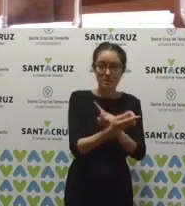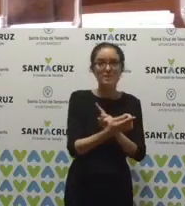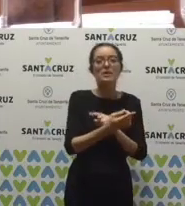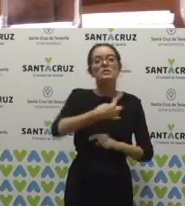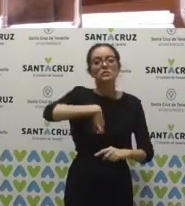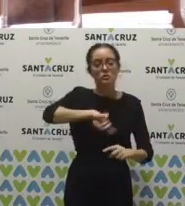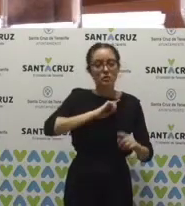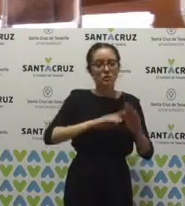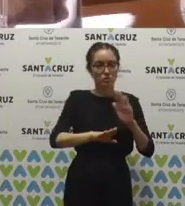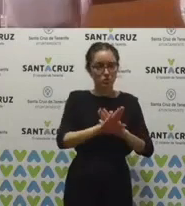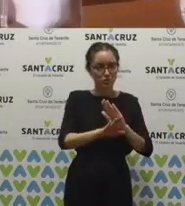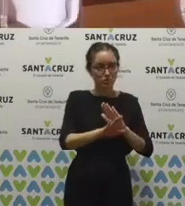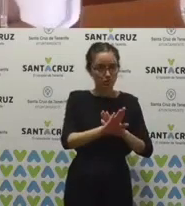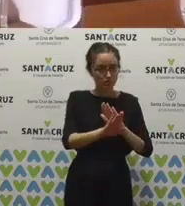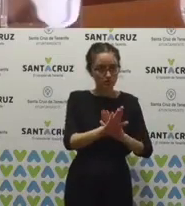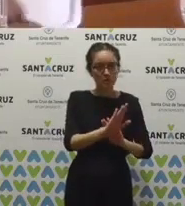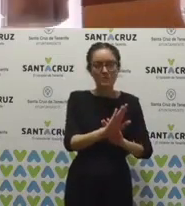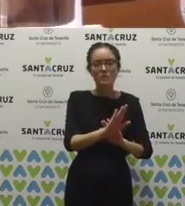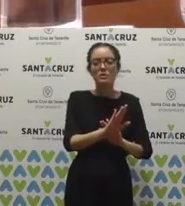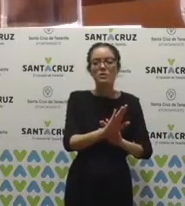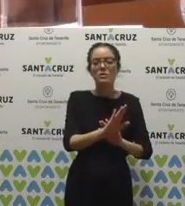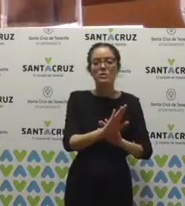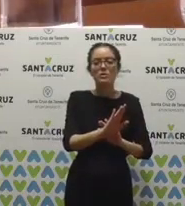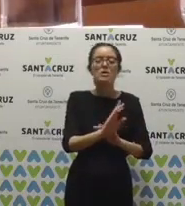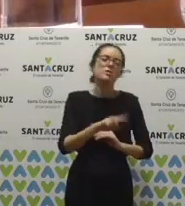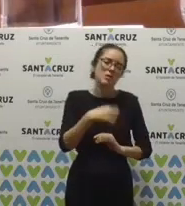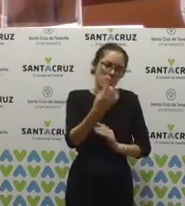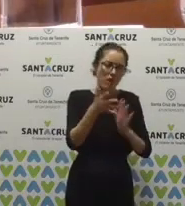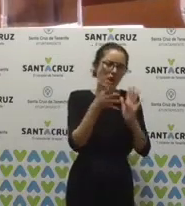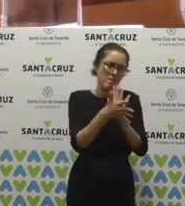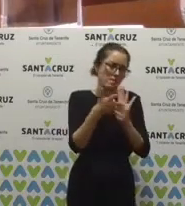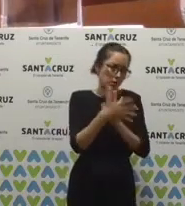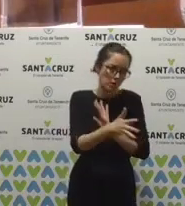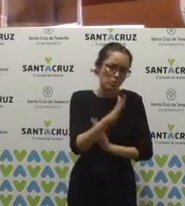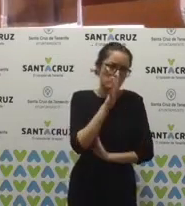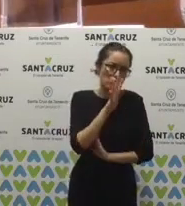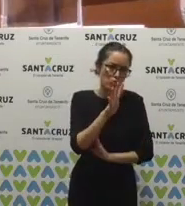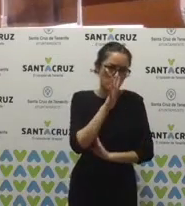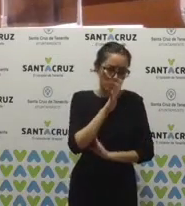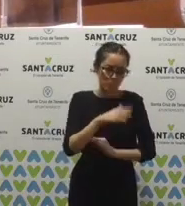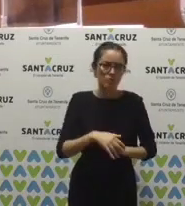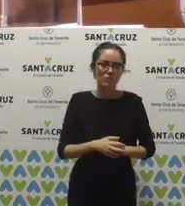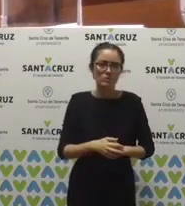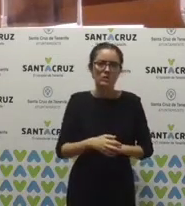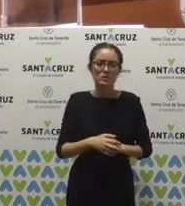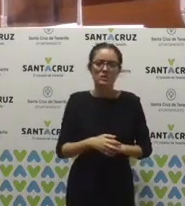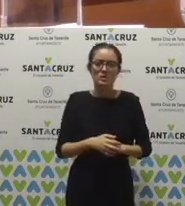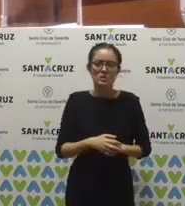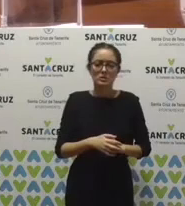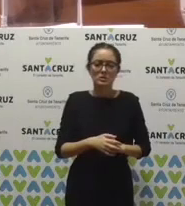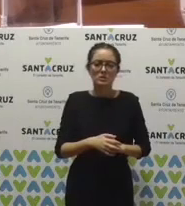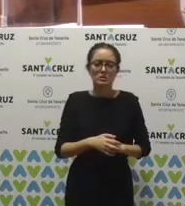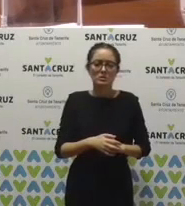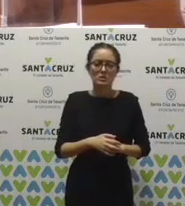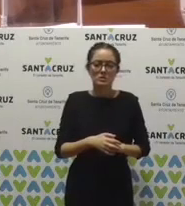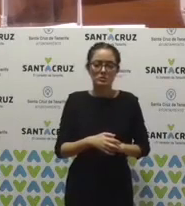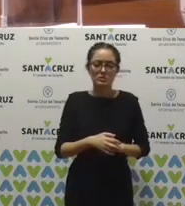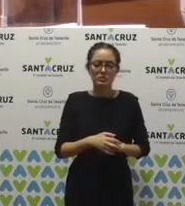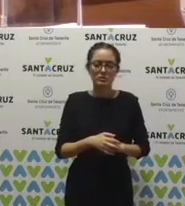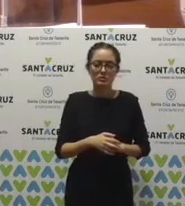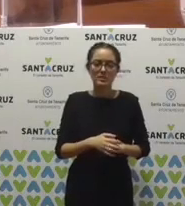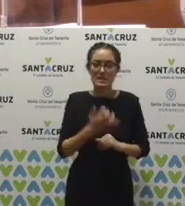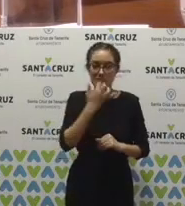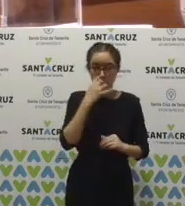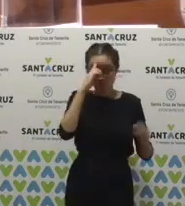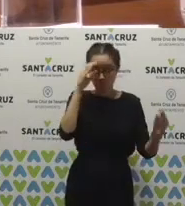en el turno y le digo exactamente porque en el eso y si usted le vuelva a dar la palabra en el caso de que no